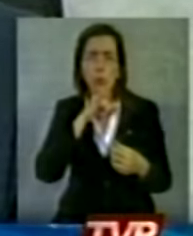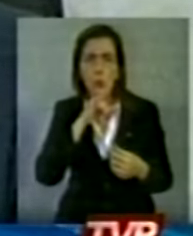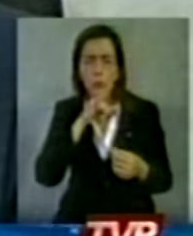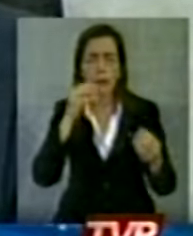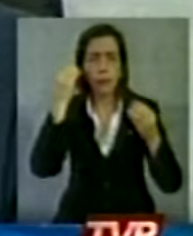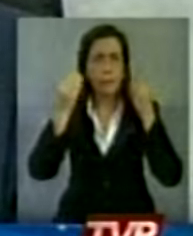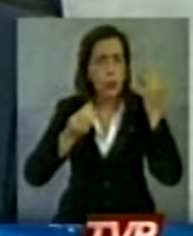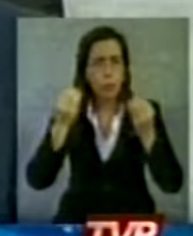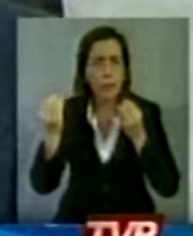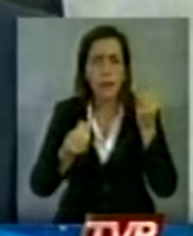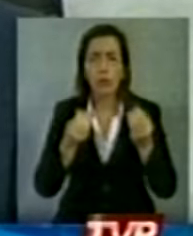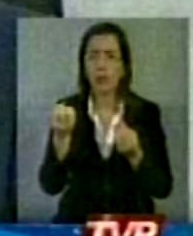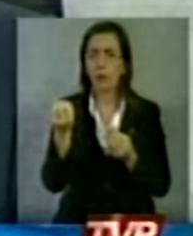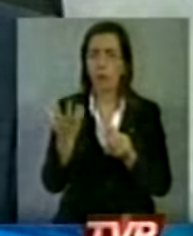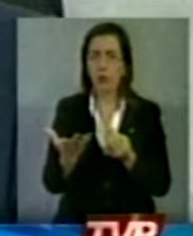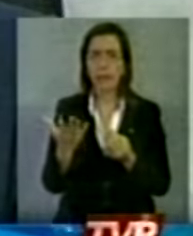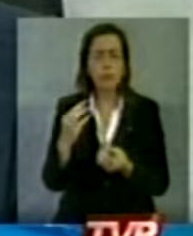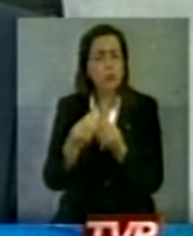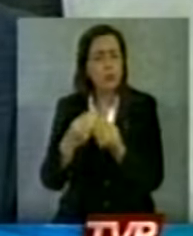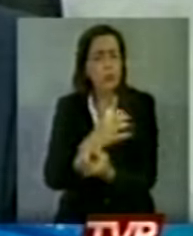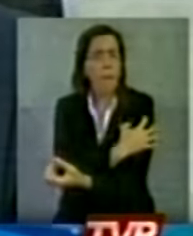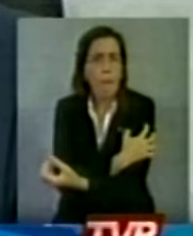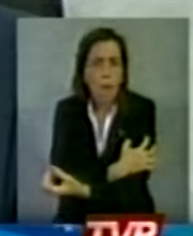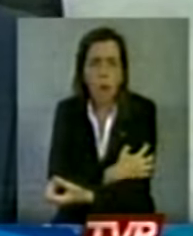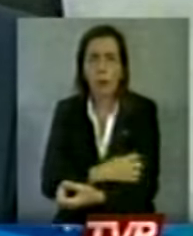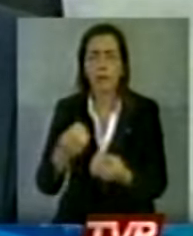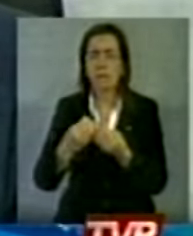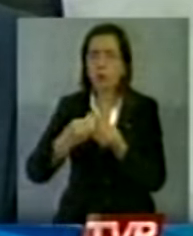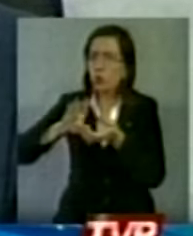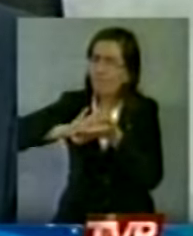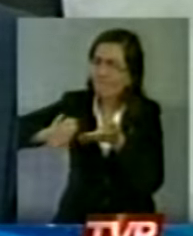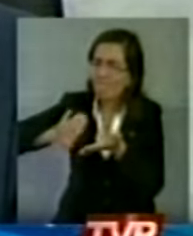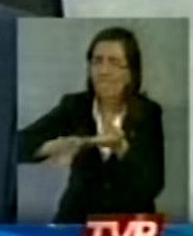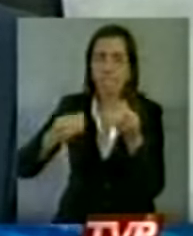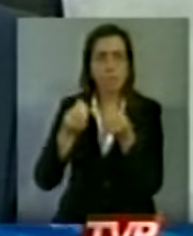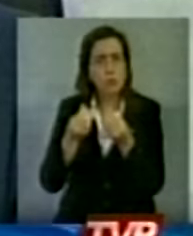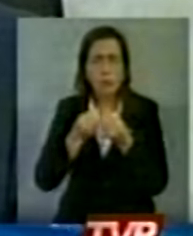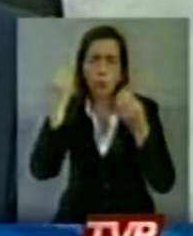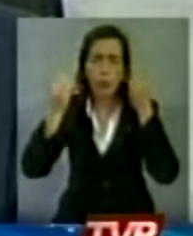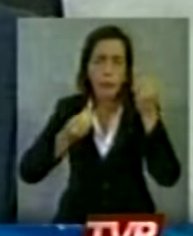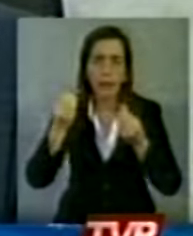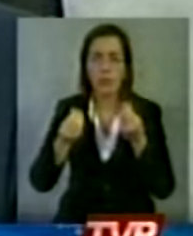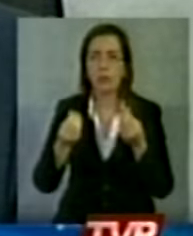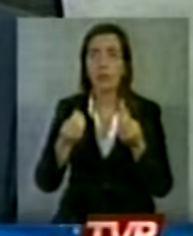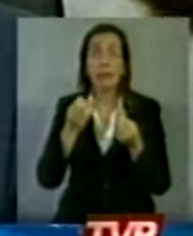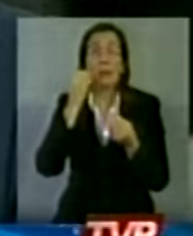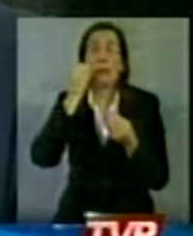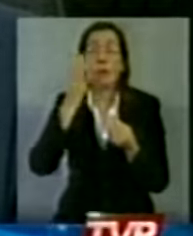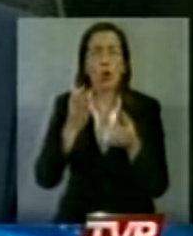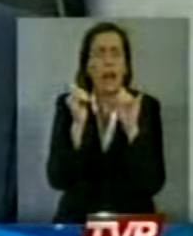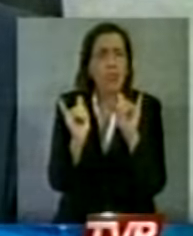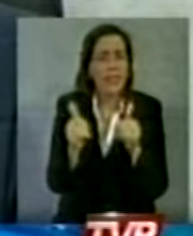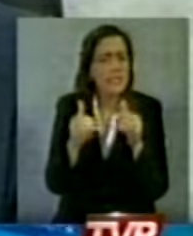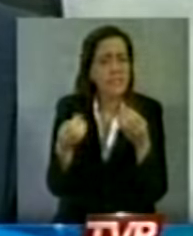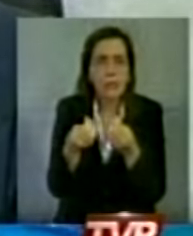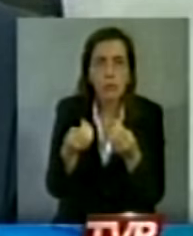vive en circunstancias de pobreza y marginación, y particularmente la de adolescentes y jóvenes